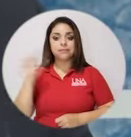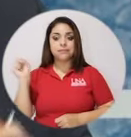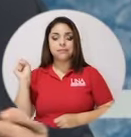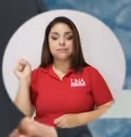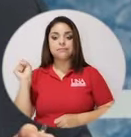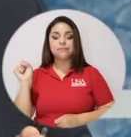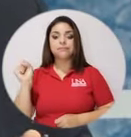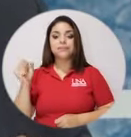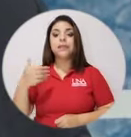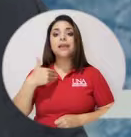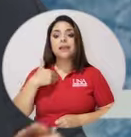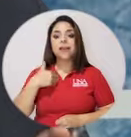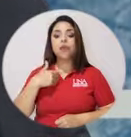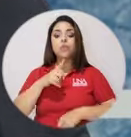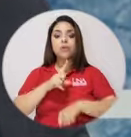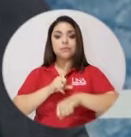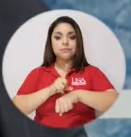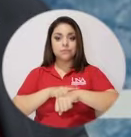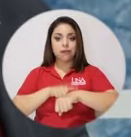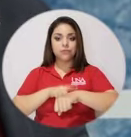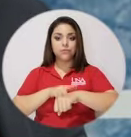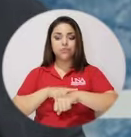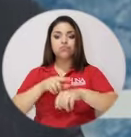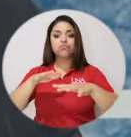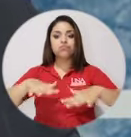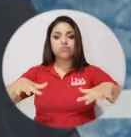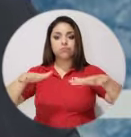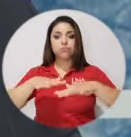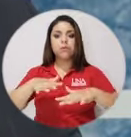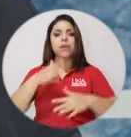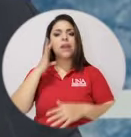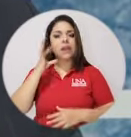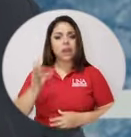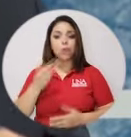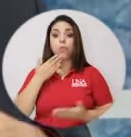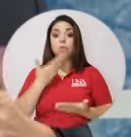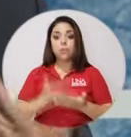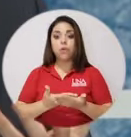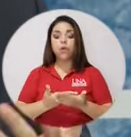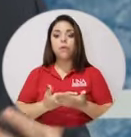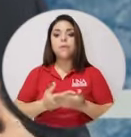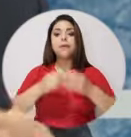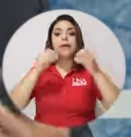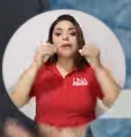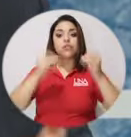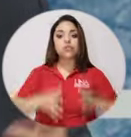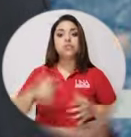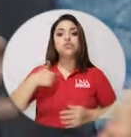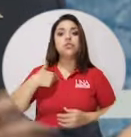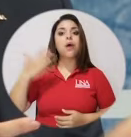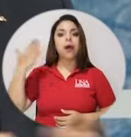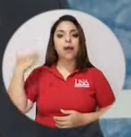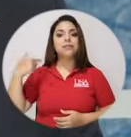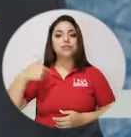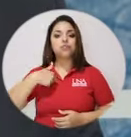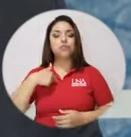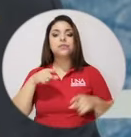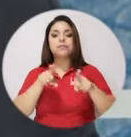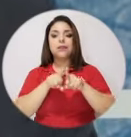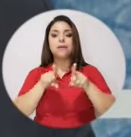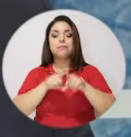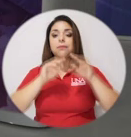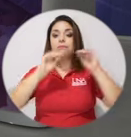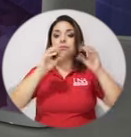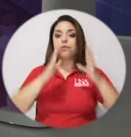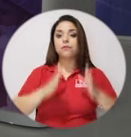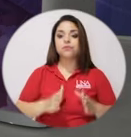hay un espacio que a mí me parece muy prudente que se generó para que todos los docentes pudiésemos, y yo en ese momento era